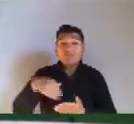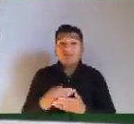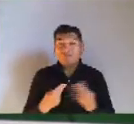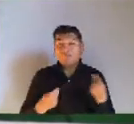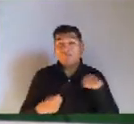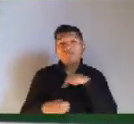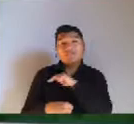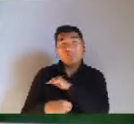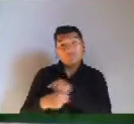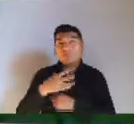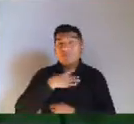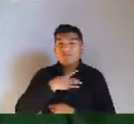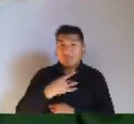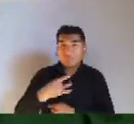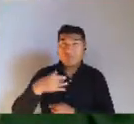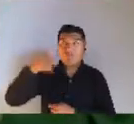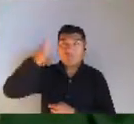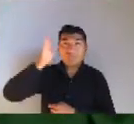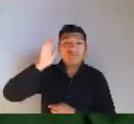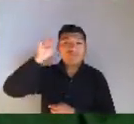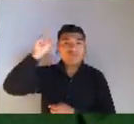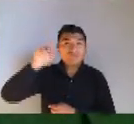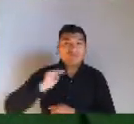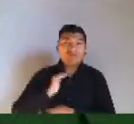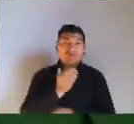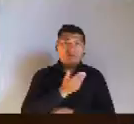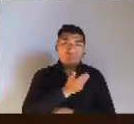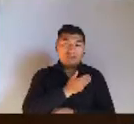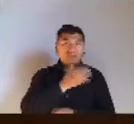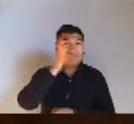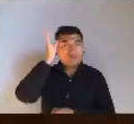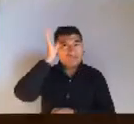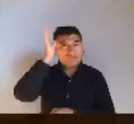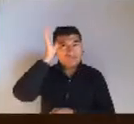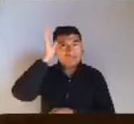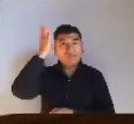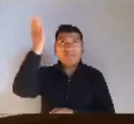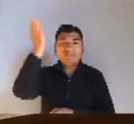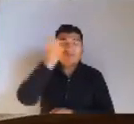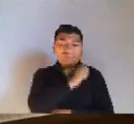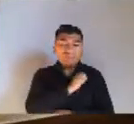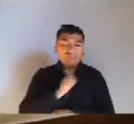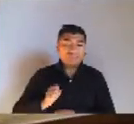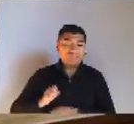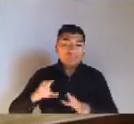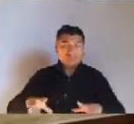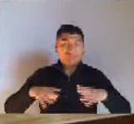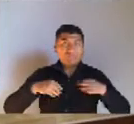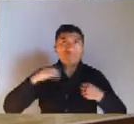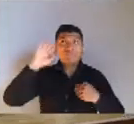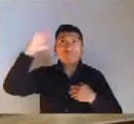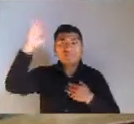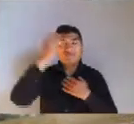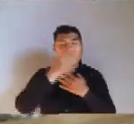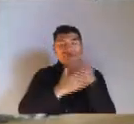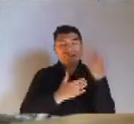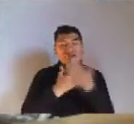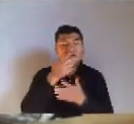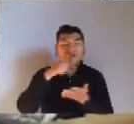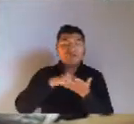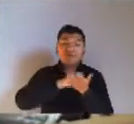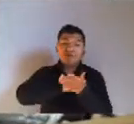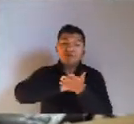nosotros, sea agradable a Dios nuestro Padre. El Señor reciba de tus manos este